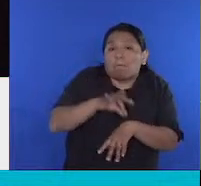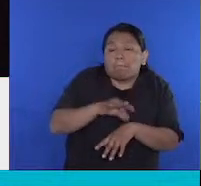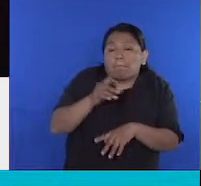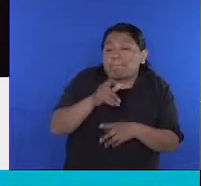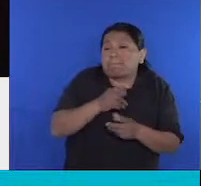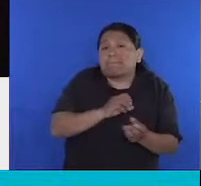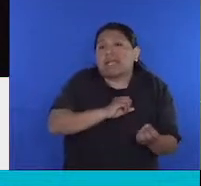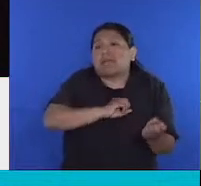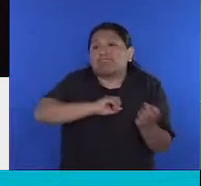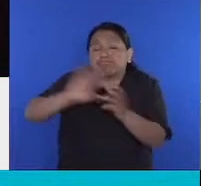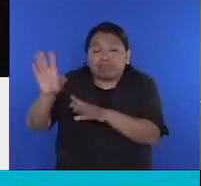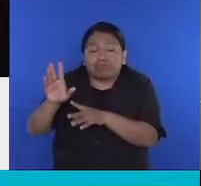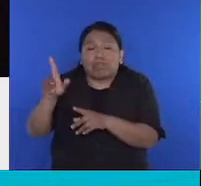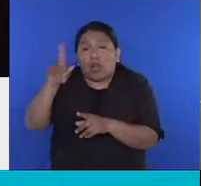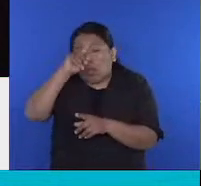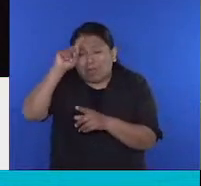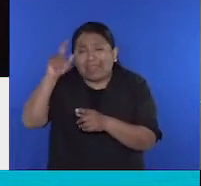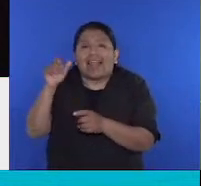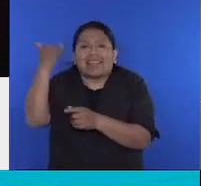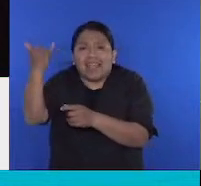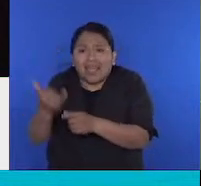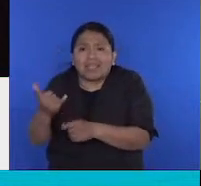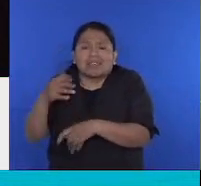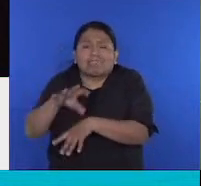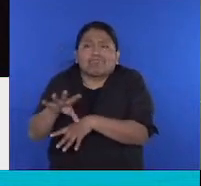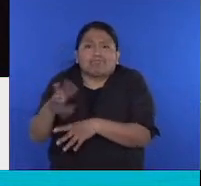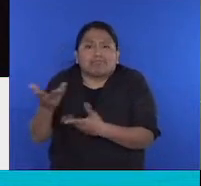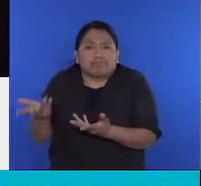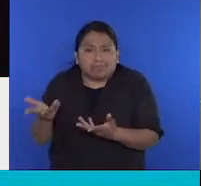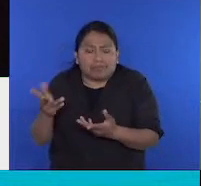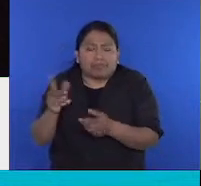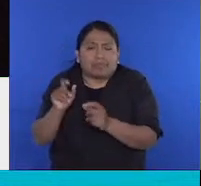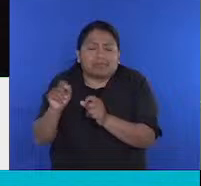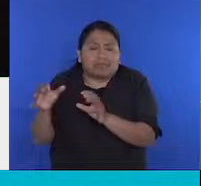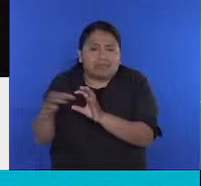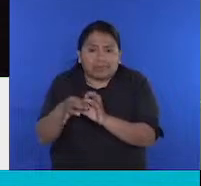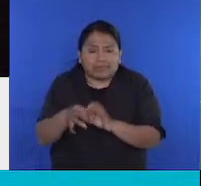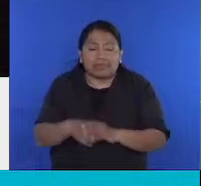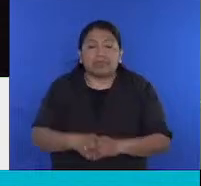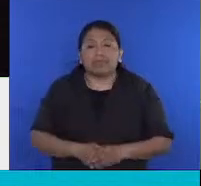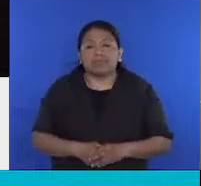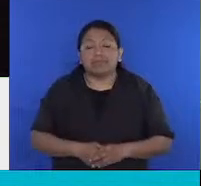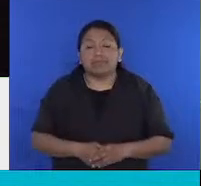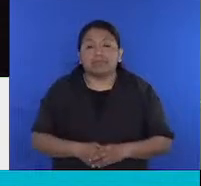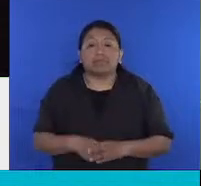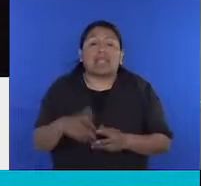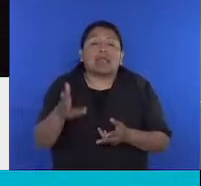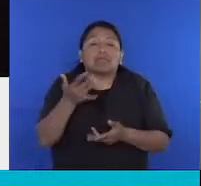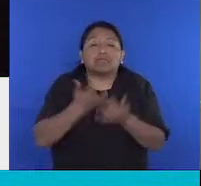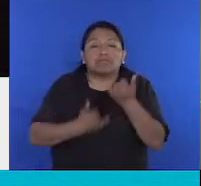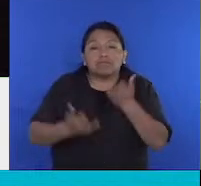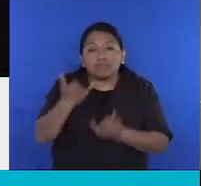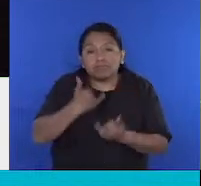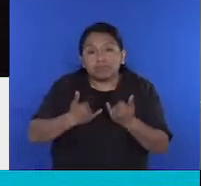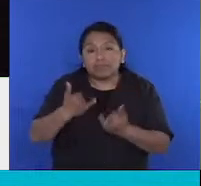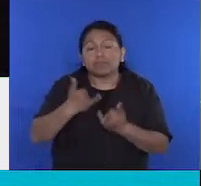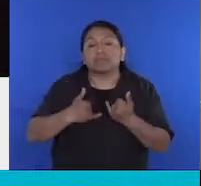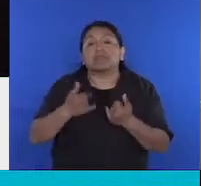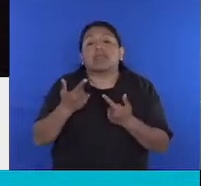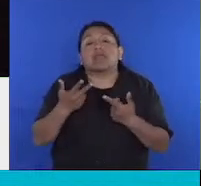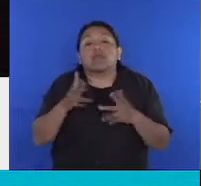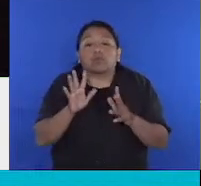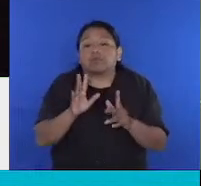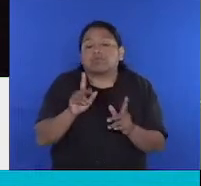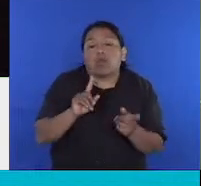conseguir ese tipo de sangre que hace falta. Hasta nos señalaron casos en donde han tenido que privilegiar un paciente sobre otro por la